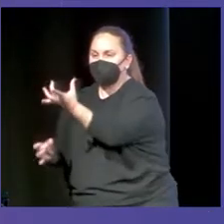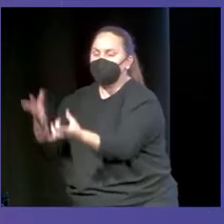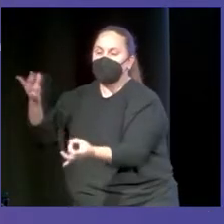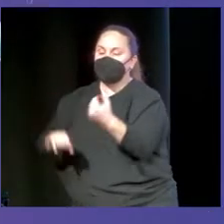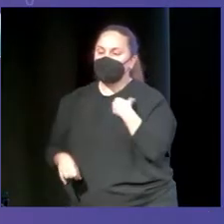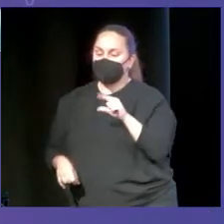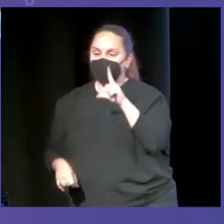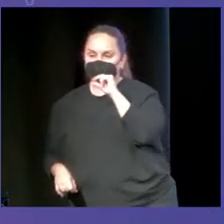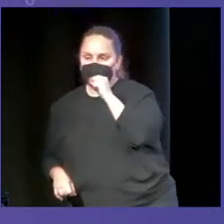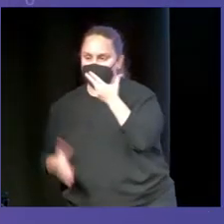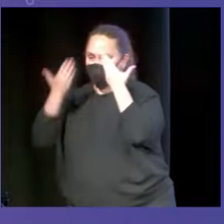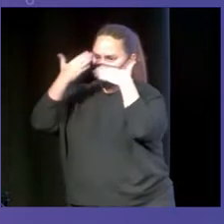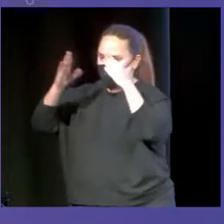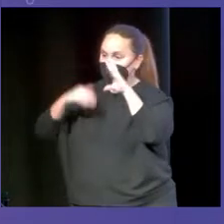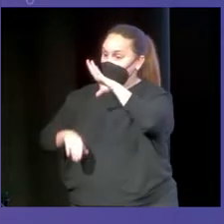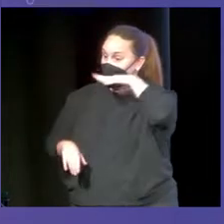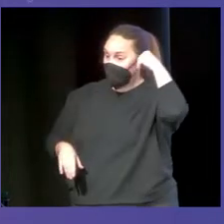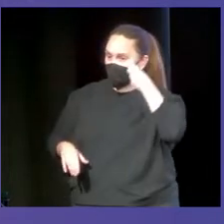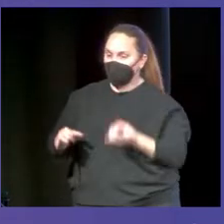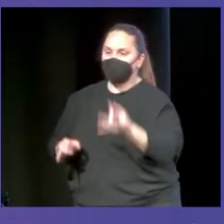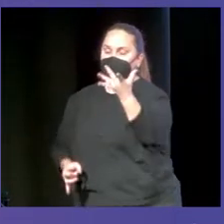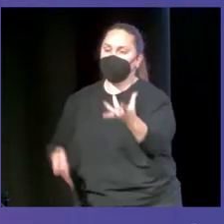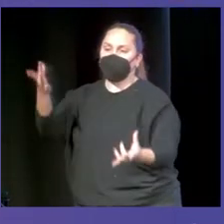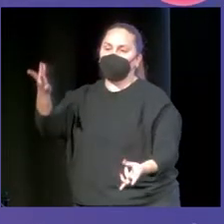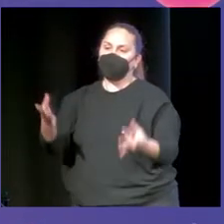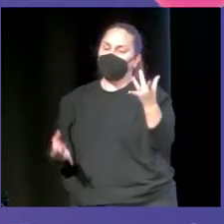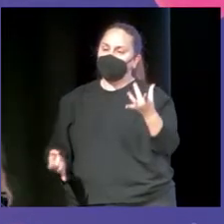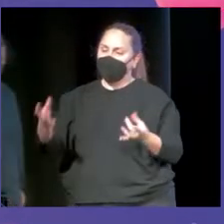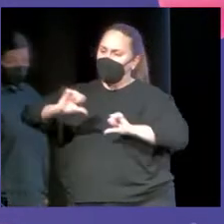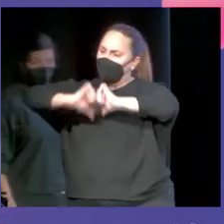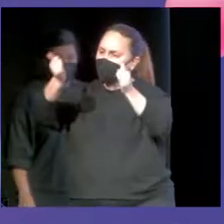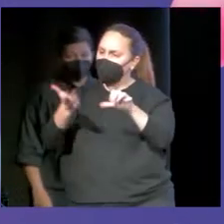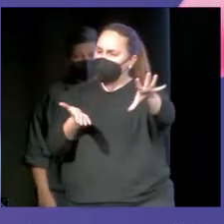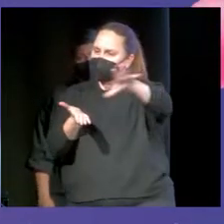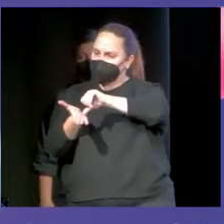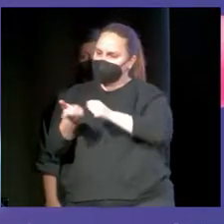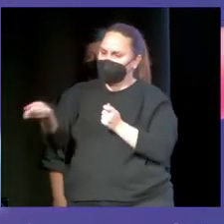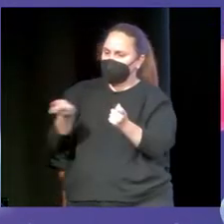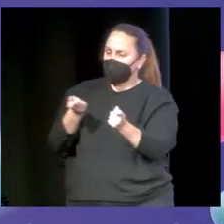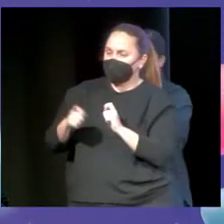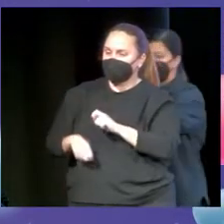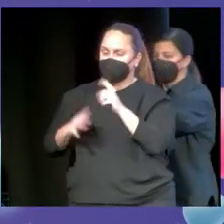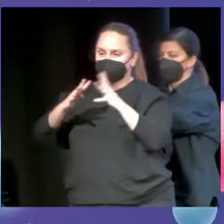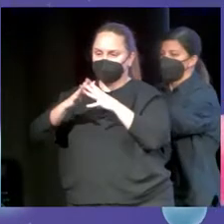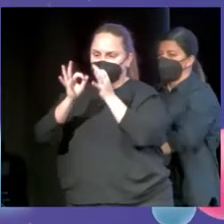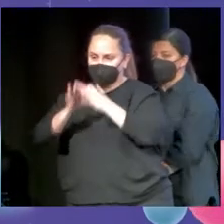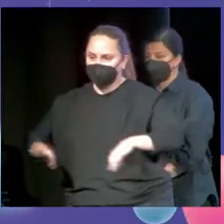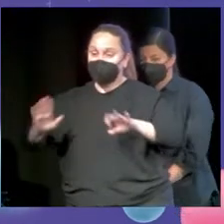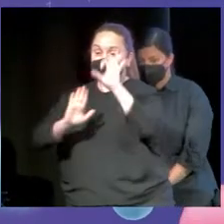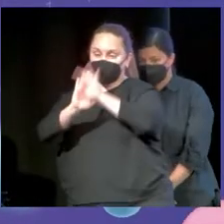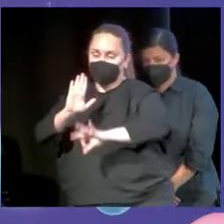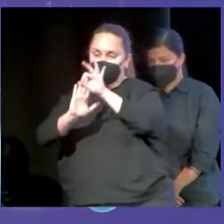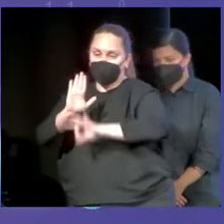facebook amazon que tienen un modelo muy centralizado sus arquitecturas de software